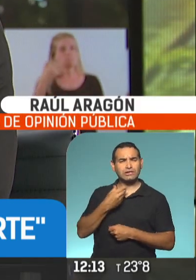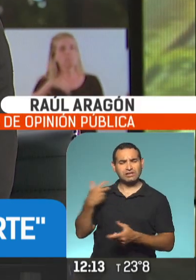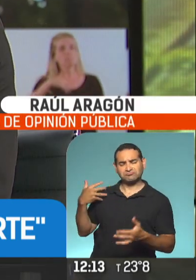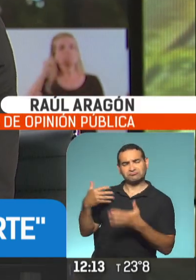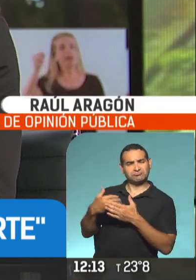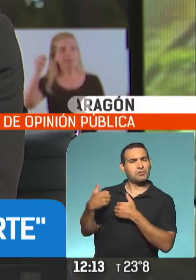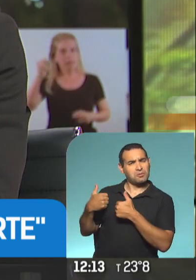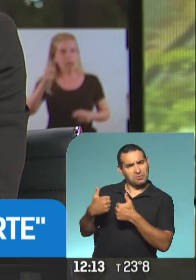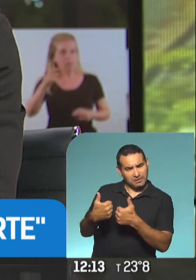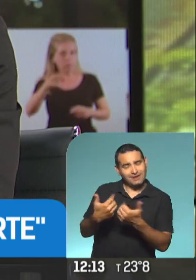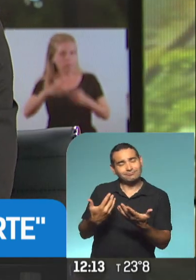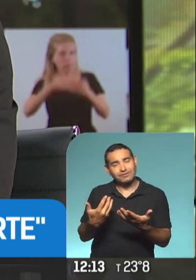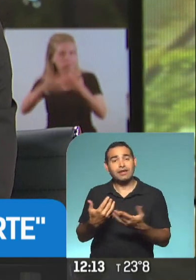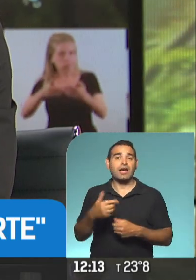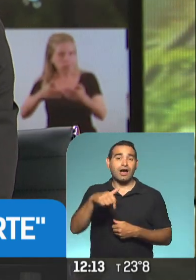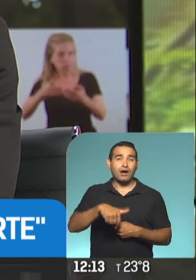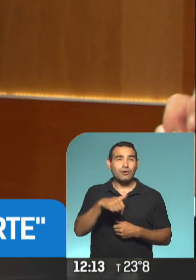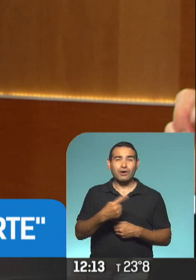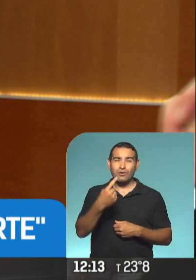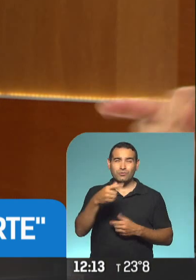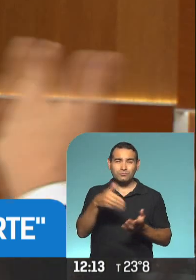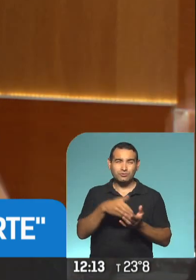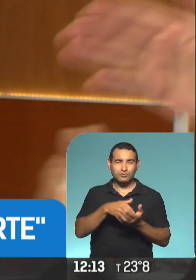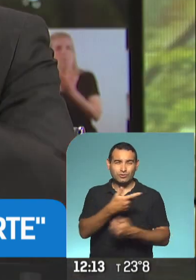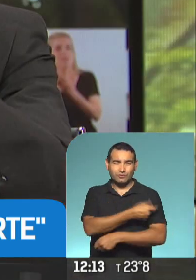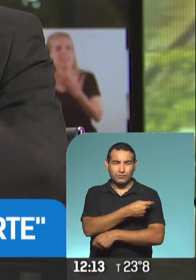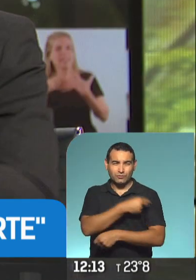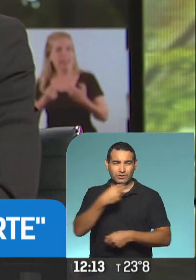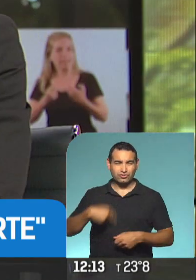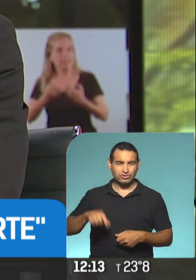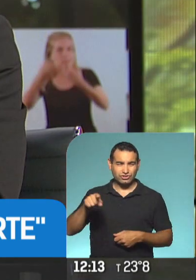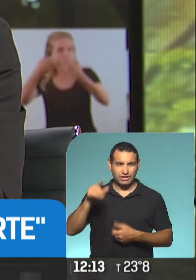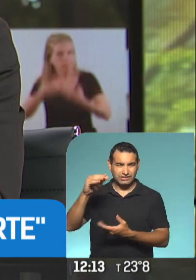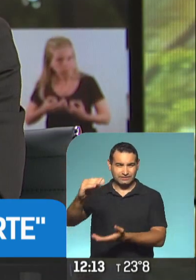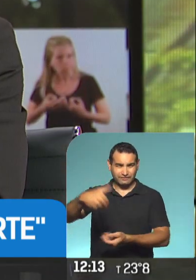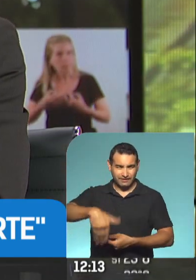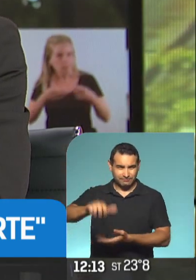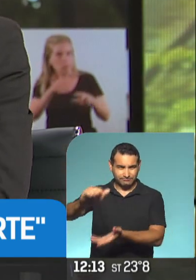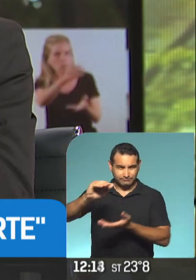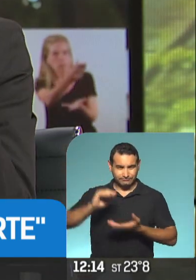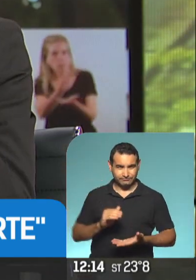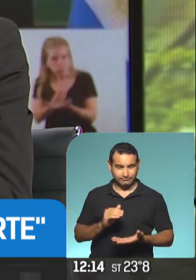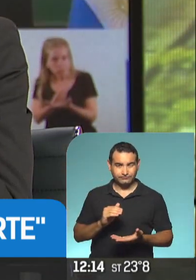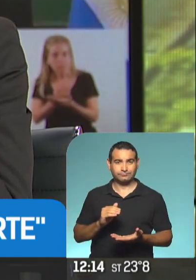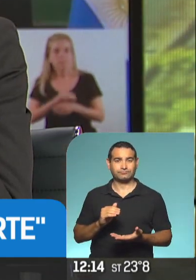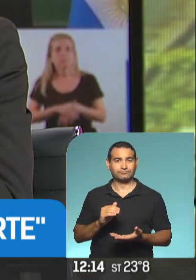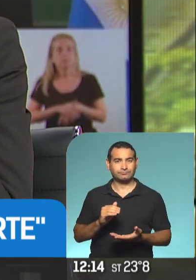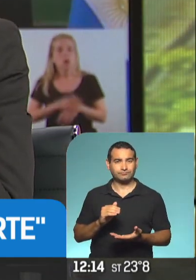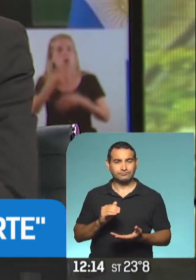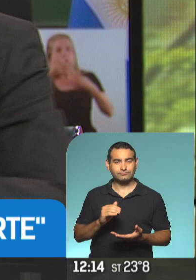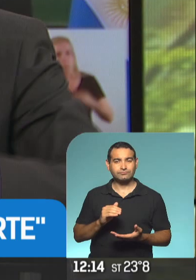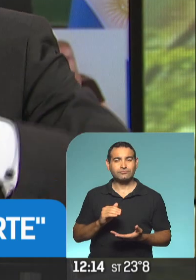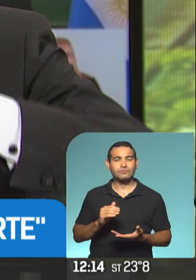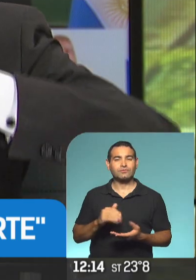Si tenemos ahora con este 1.000.000 de vacunas chinas que llegan y si continúan llegando un poco más, y la sociedad